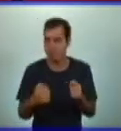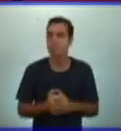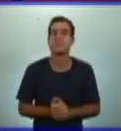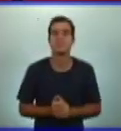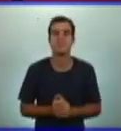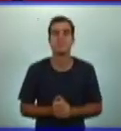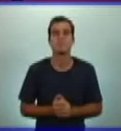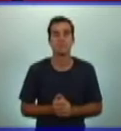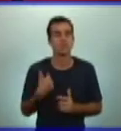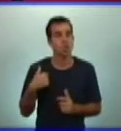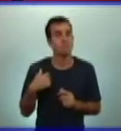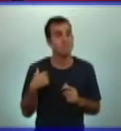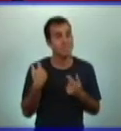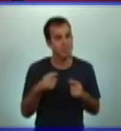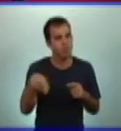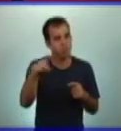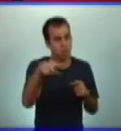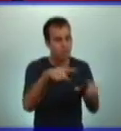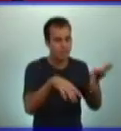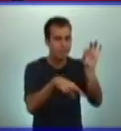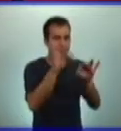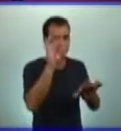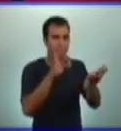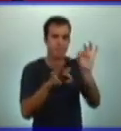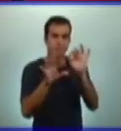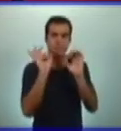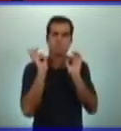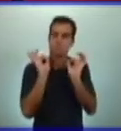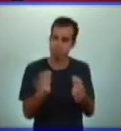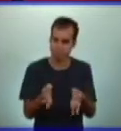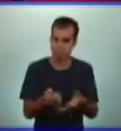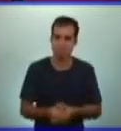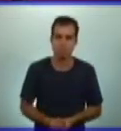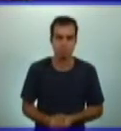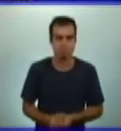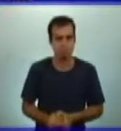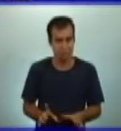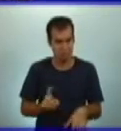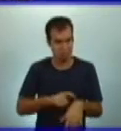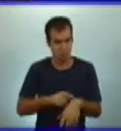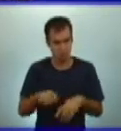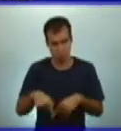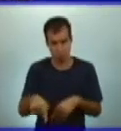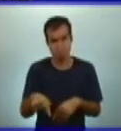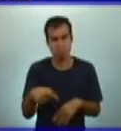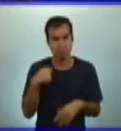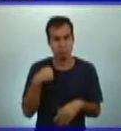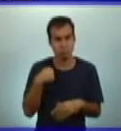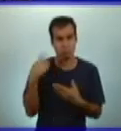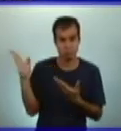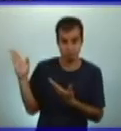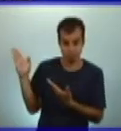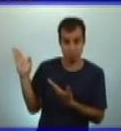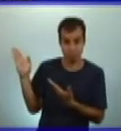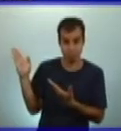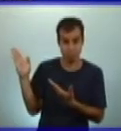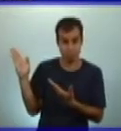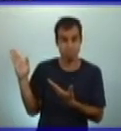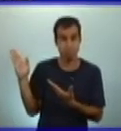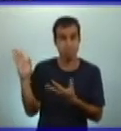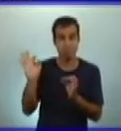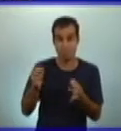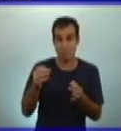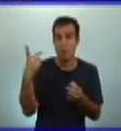libro, hacer una selección. Por último, los minutos que nos quedan, les vamos a dejar este ejercicio